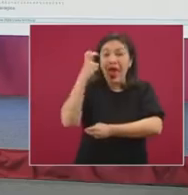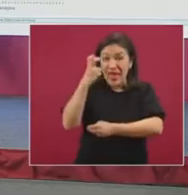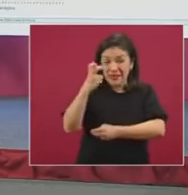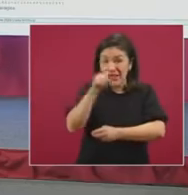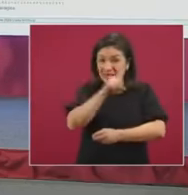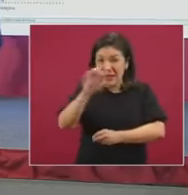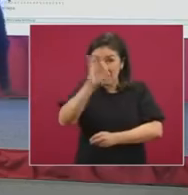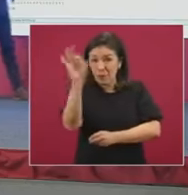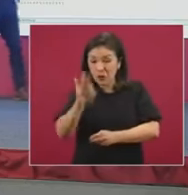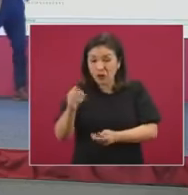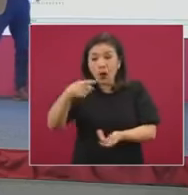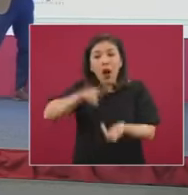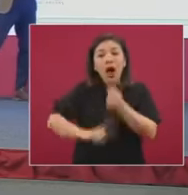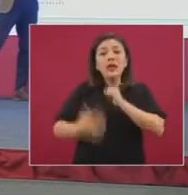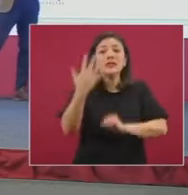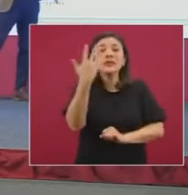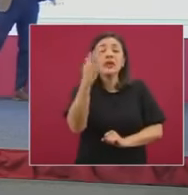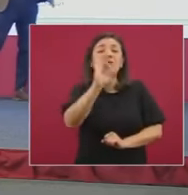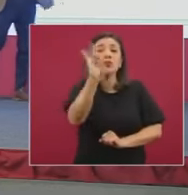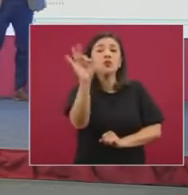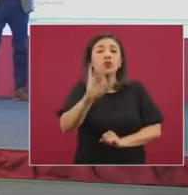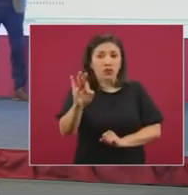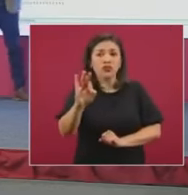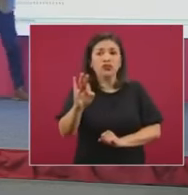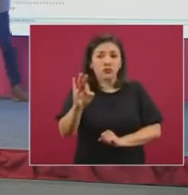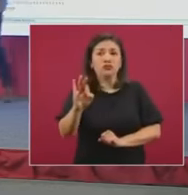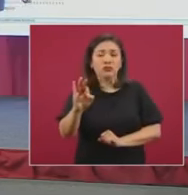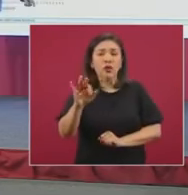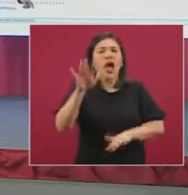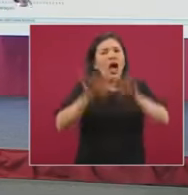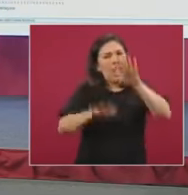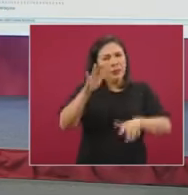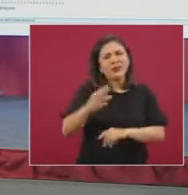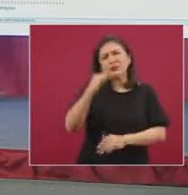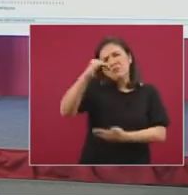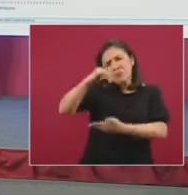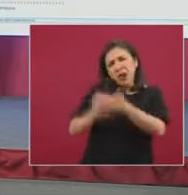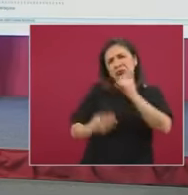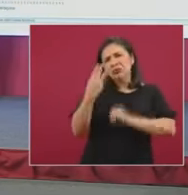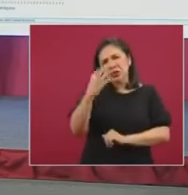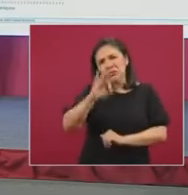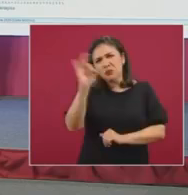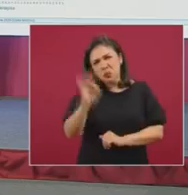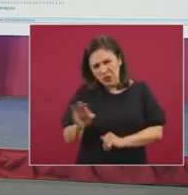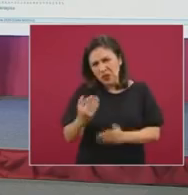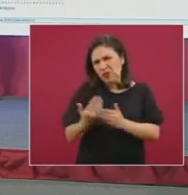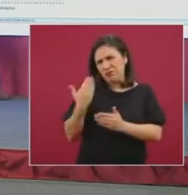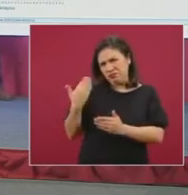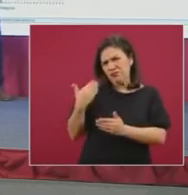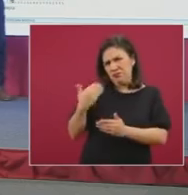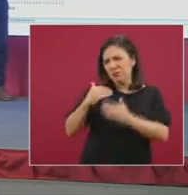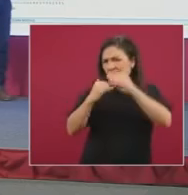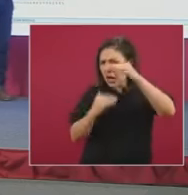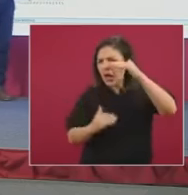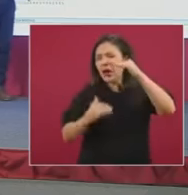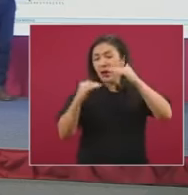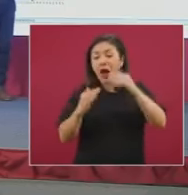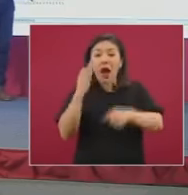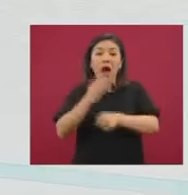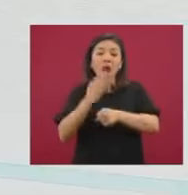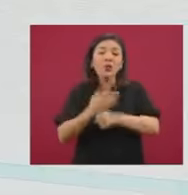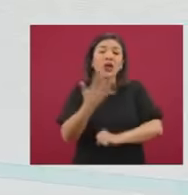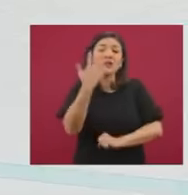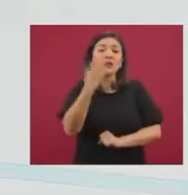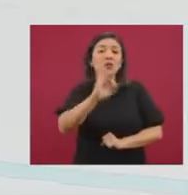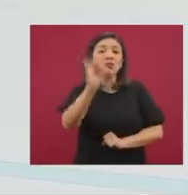el 100%, el 5%, hemos llegado casi hasta el 3% en ciertos momentos cuando estuvo más baja, pero actualmente